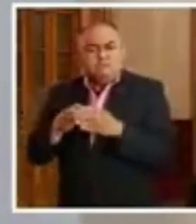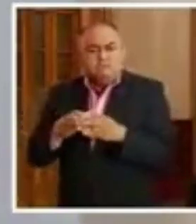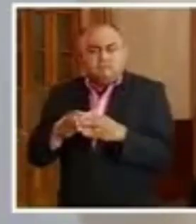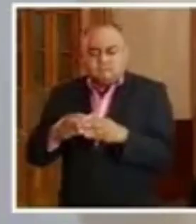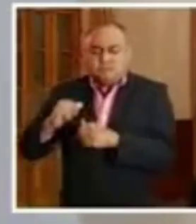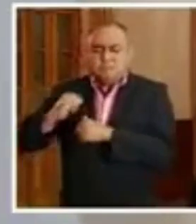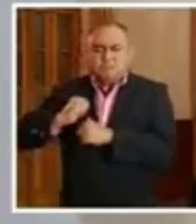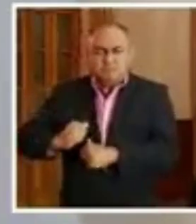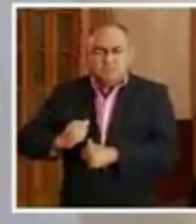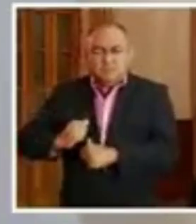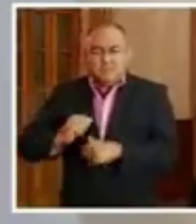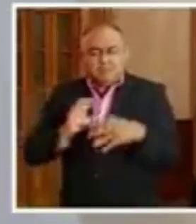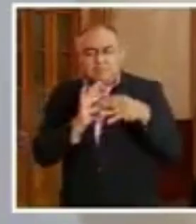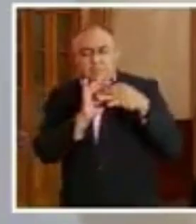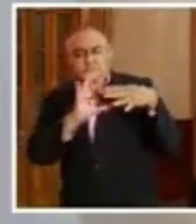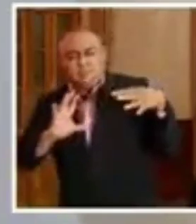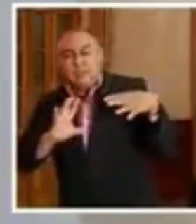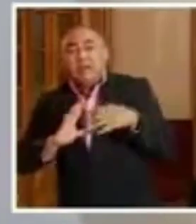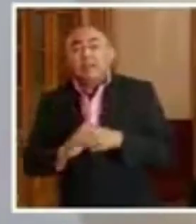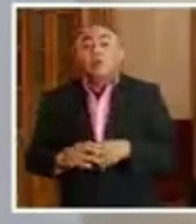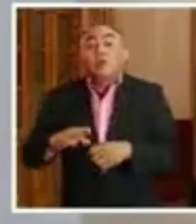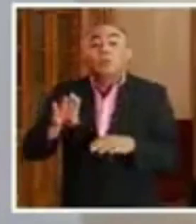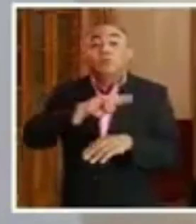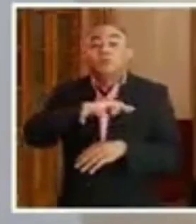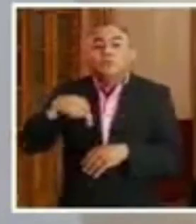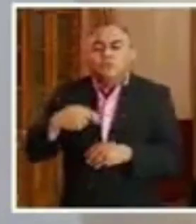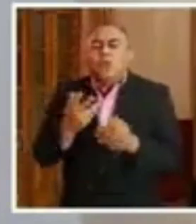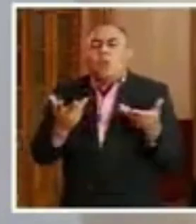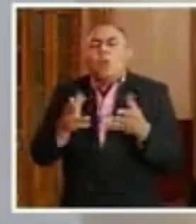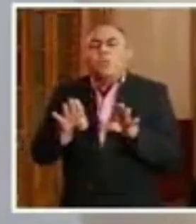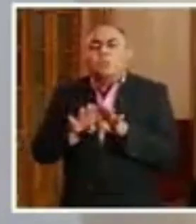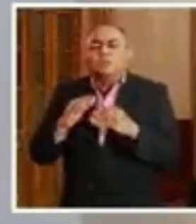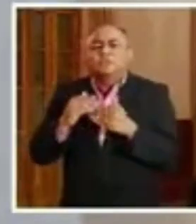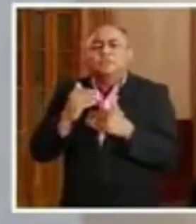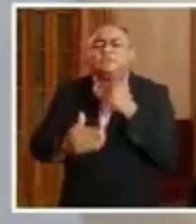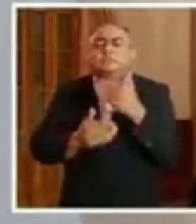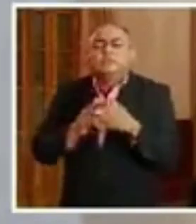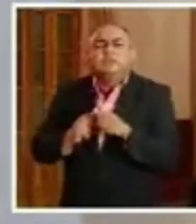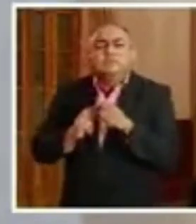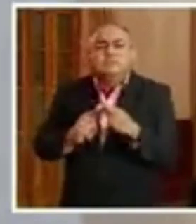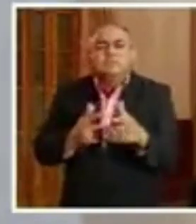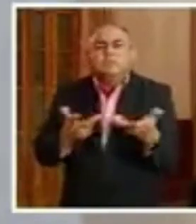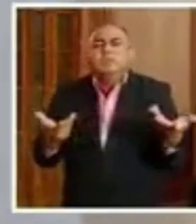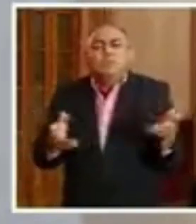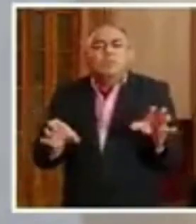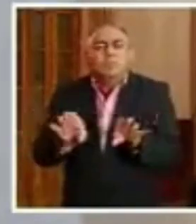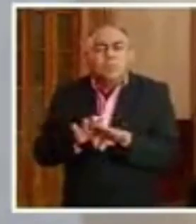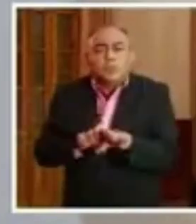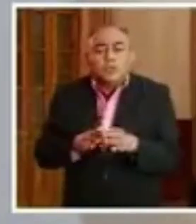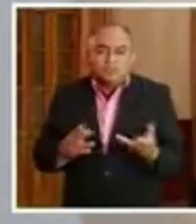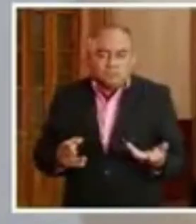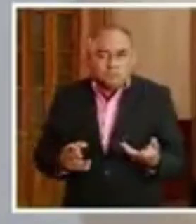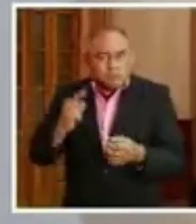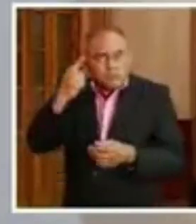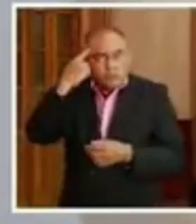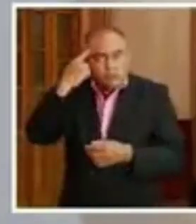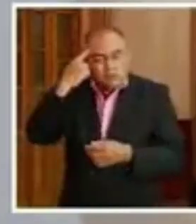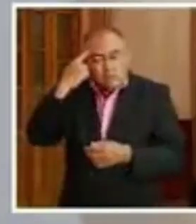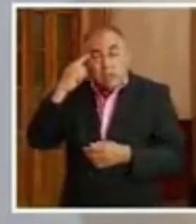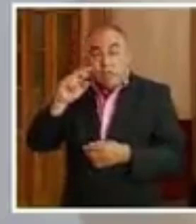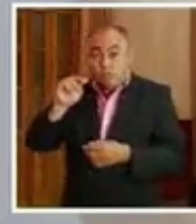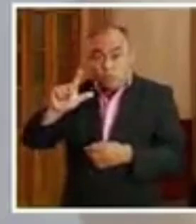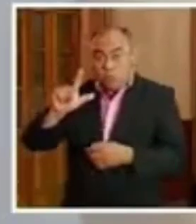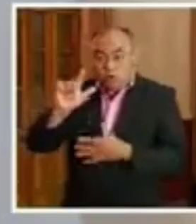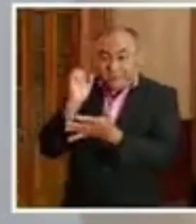salimos adelante, porque como dice nuestro escudo, Nuevo León siempre